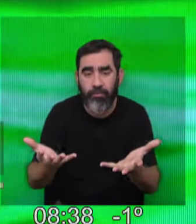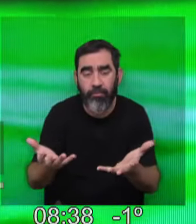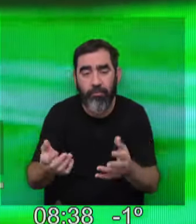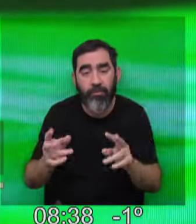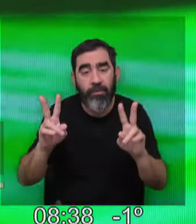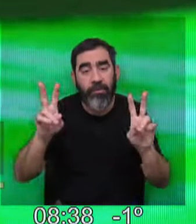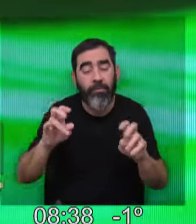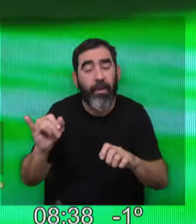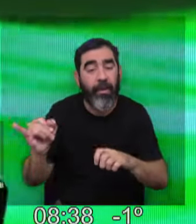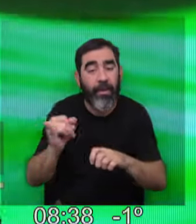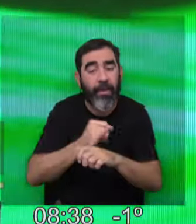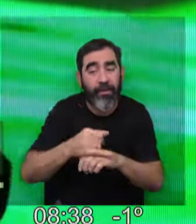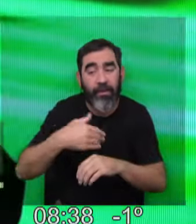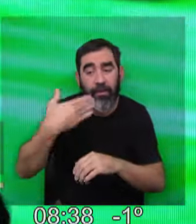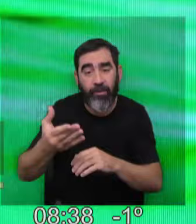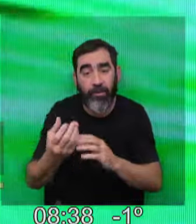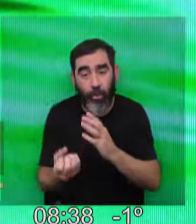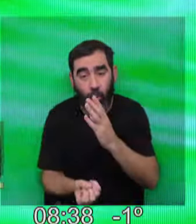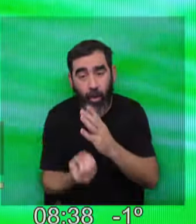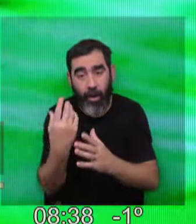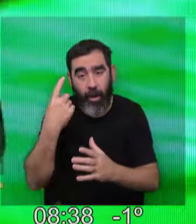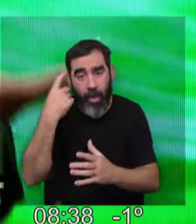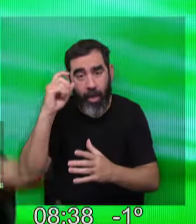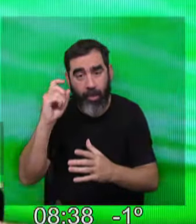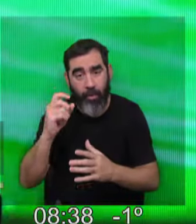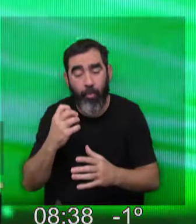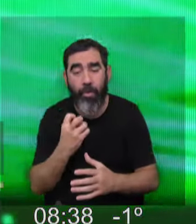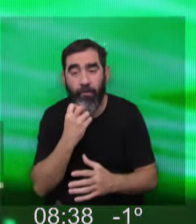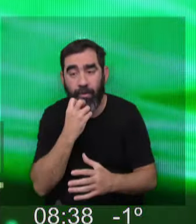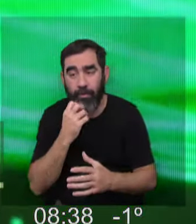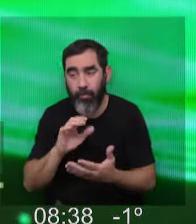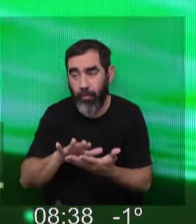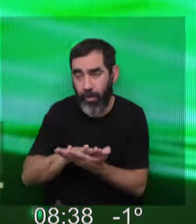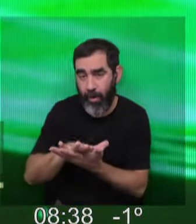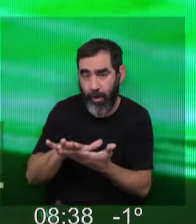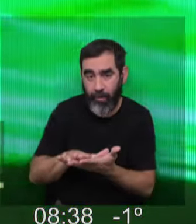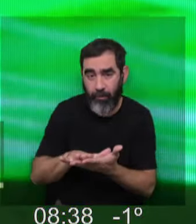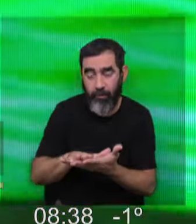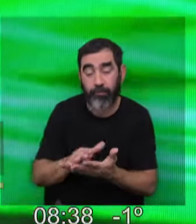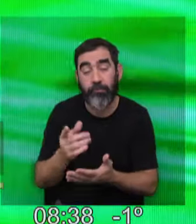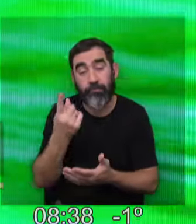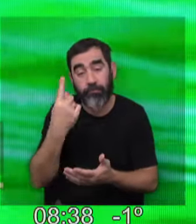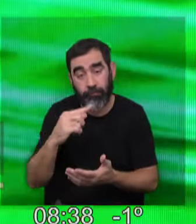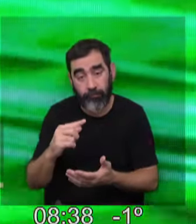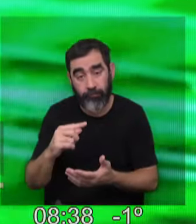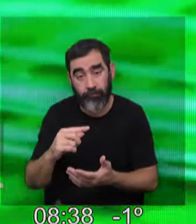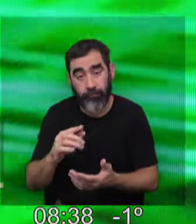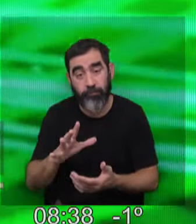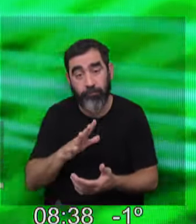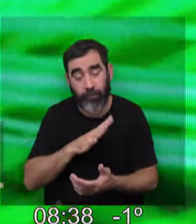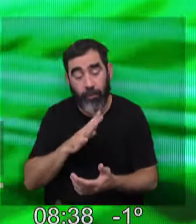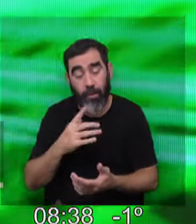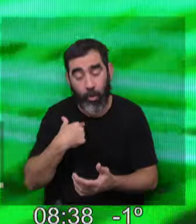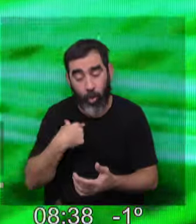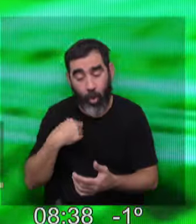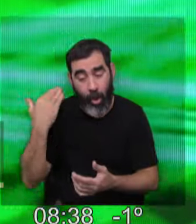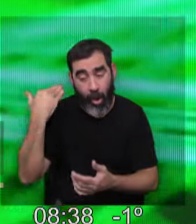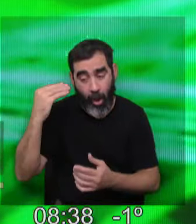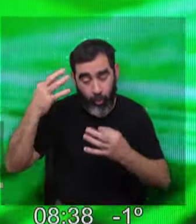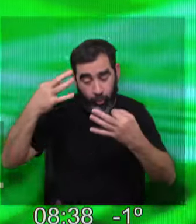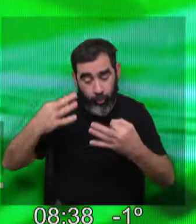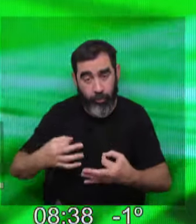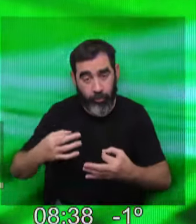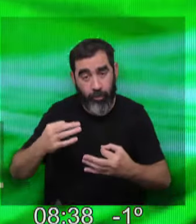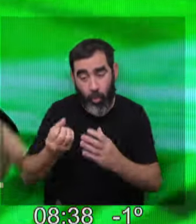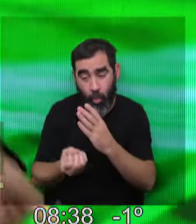de las instituciones creadas por el vallismo? Nadie. Eso nos da la autoridad para hacer un